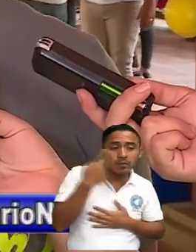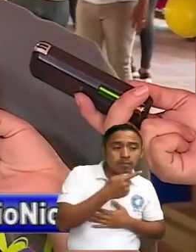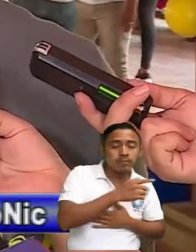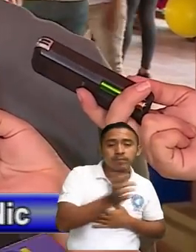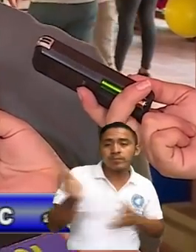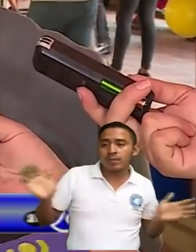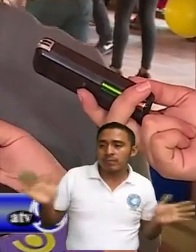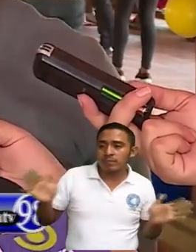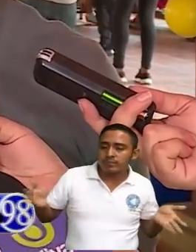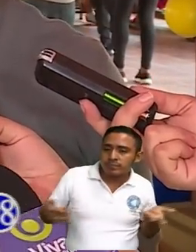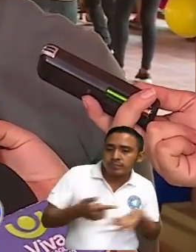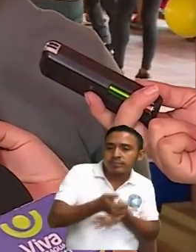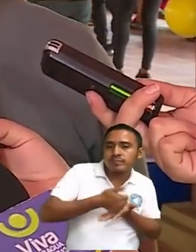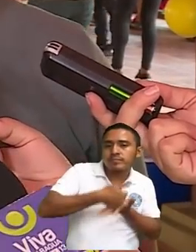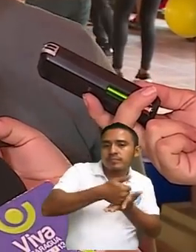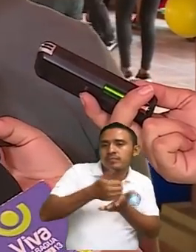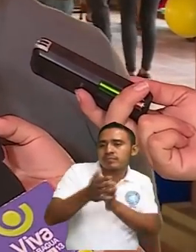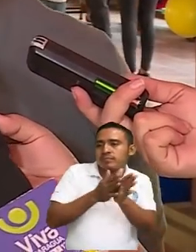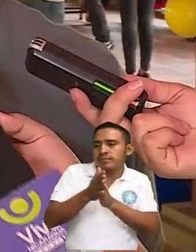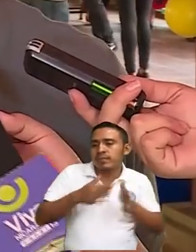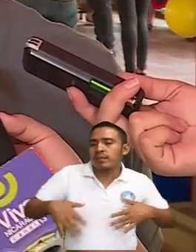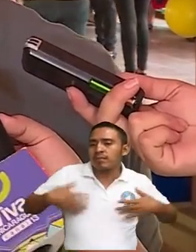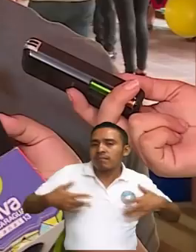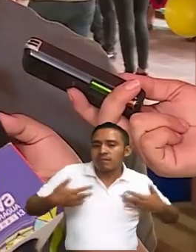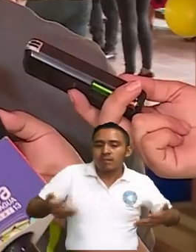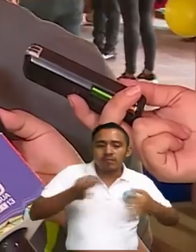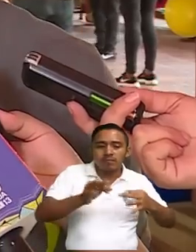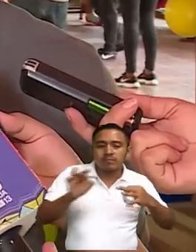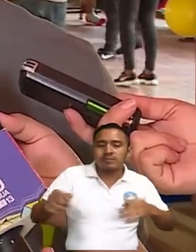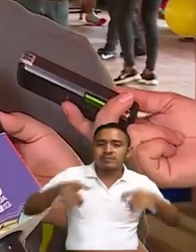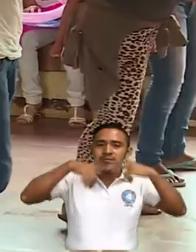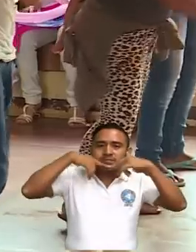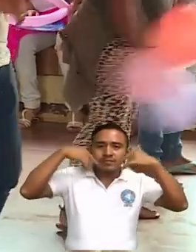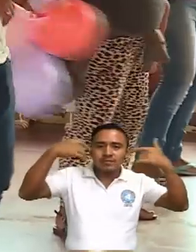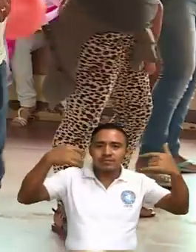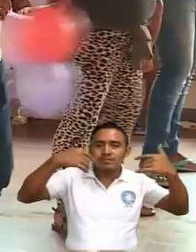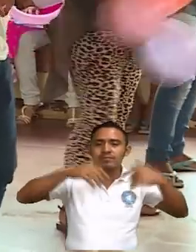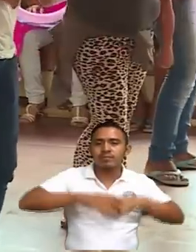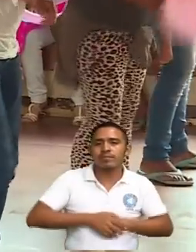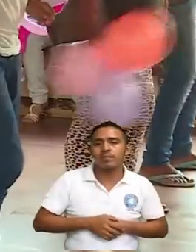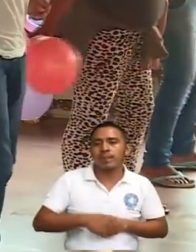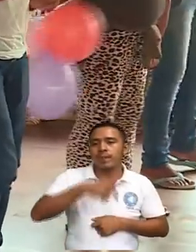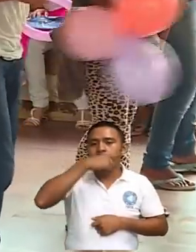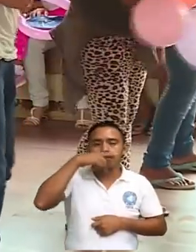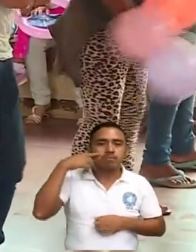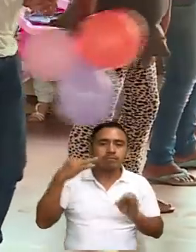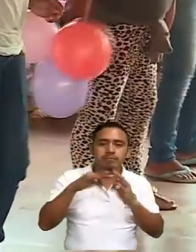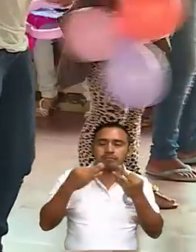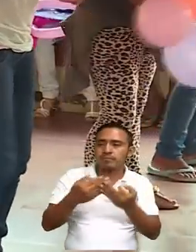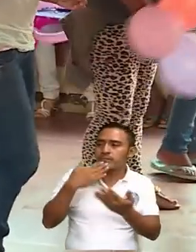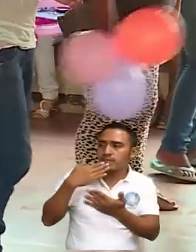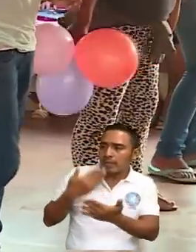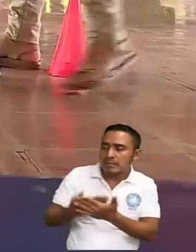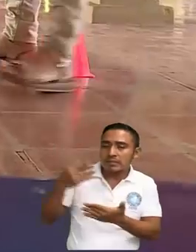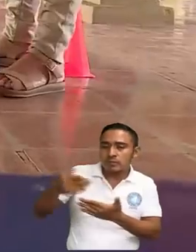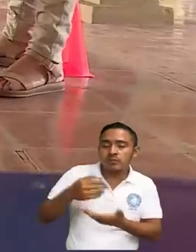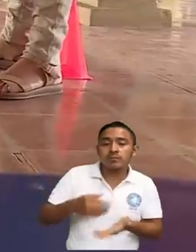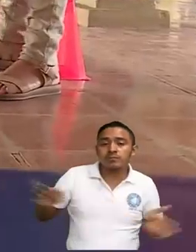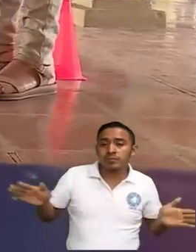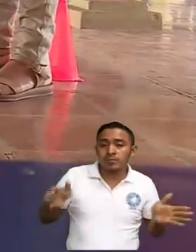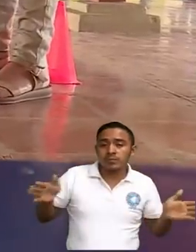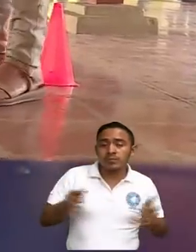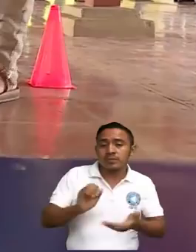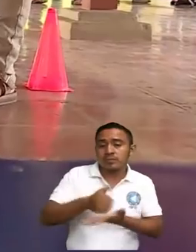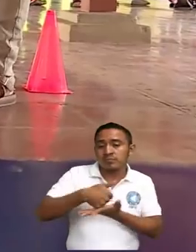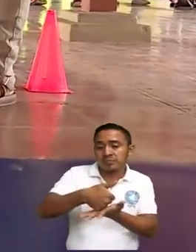los promotores que compartan su alegría, su amor y sobre todo la sonrisa. Los padres de familia agradecieron a la Promotoría Solidaria por